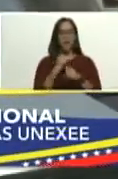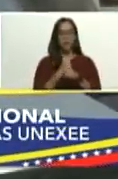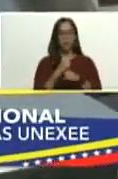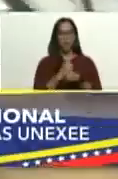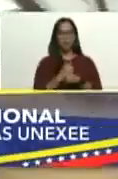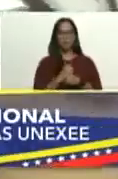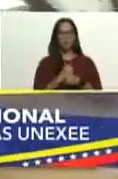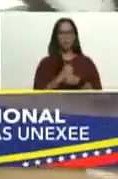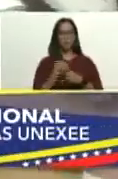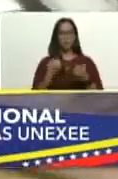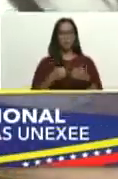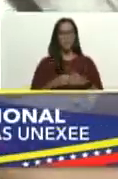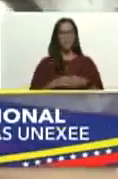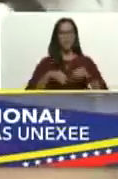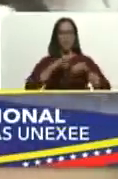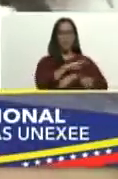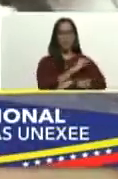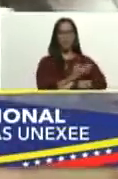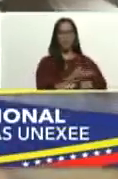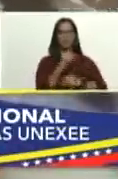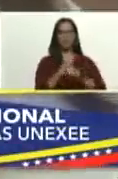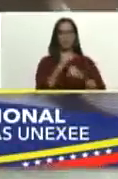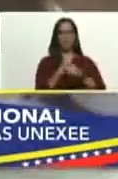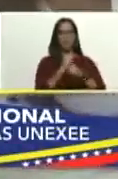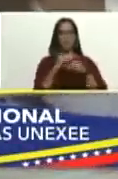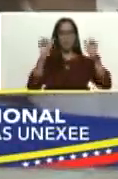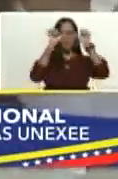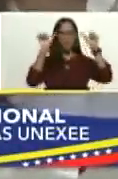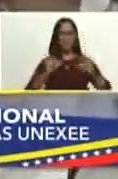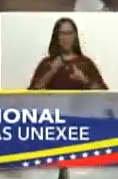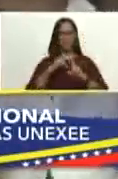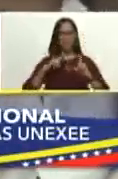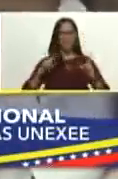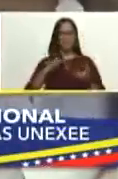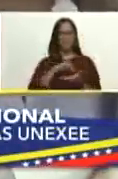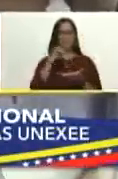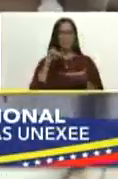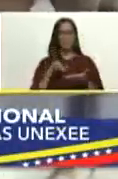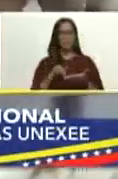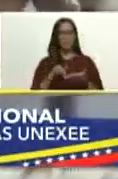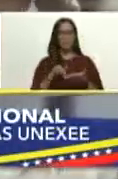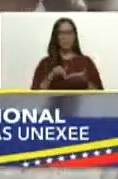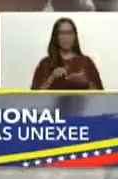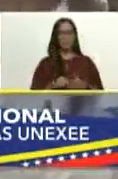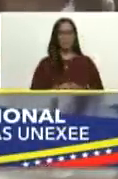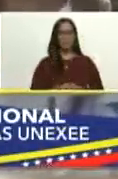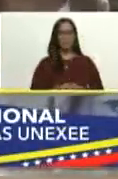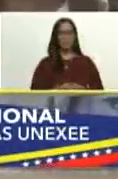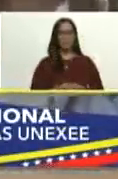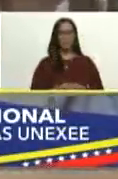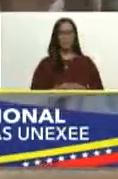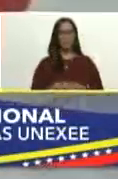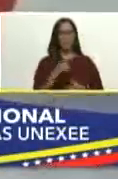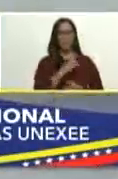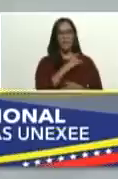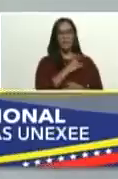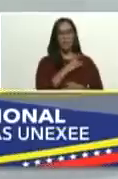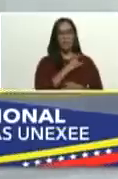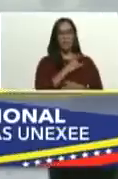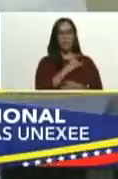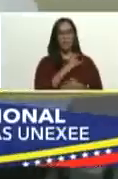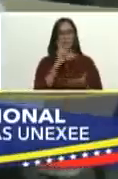de la fuerza trabajadora del Sistema Eléctrico Nacional. Esta universidad está contando